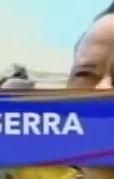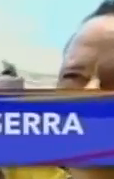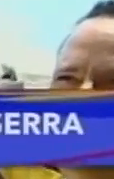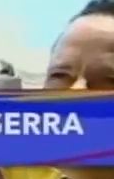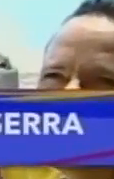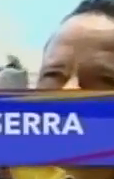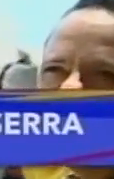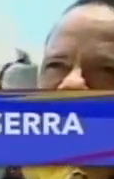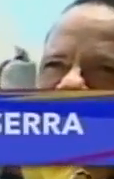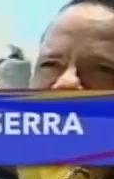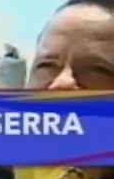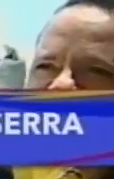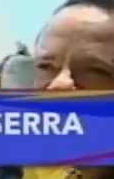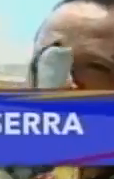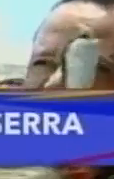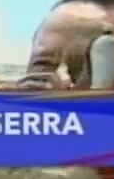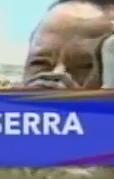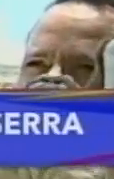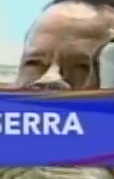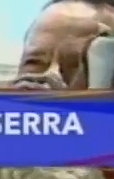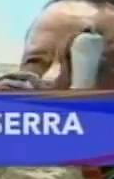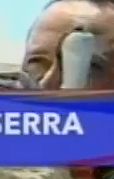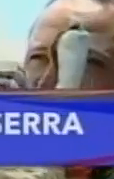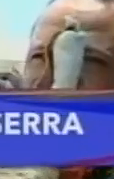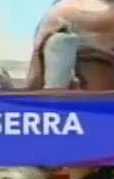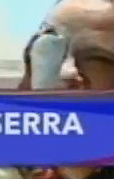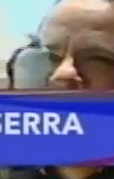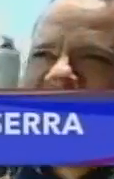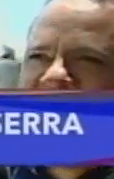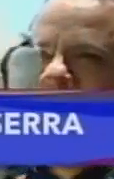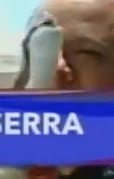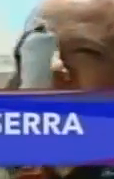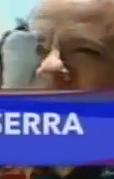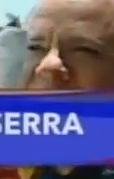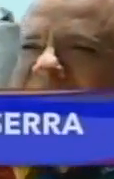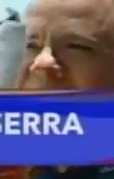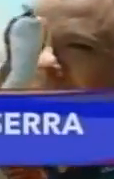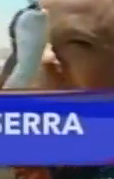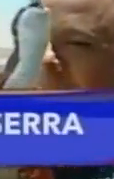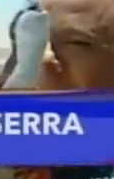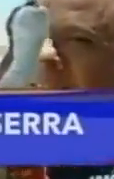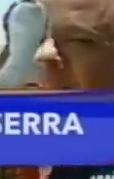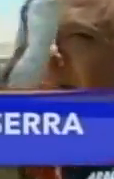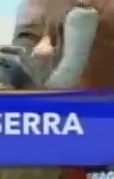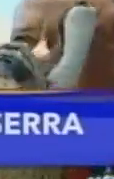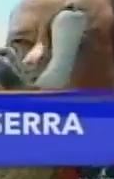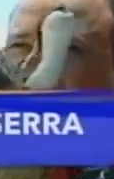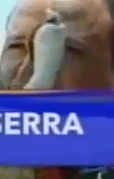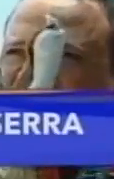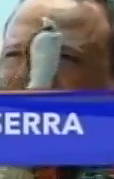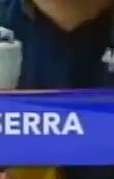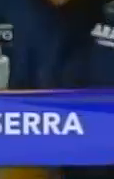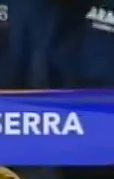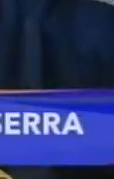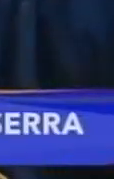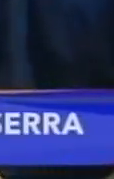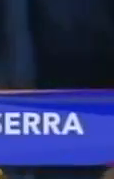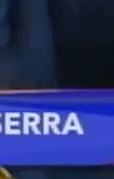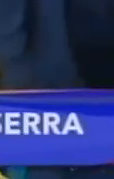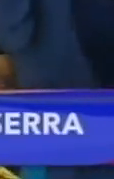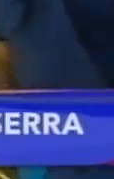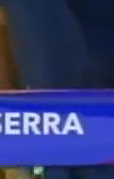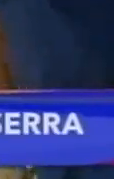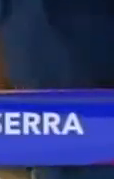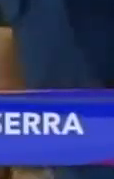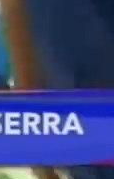vendrá acompañado de Fidel. Mamá Rosa traerá arañas con el sabor de la miel. Vendrá libres